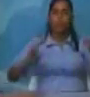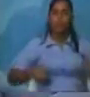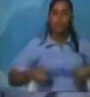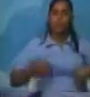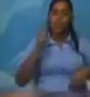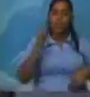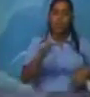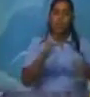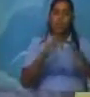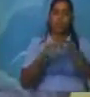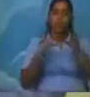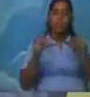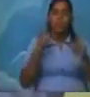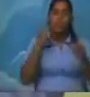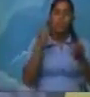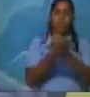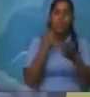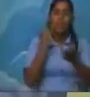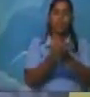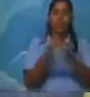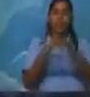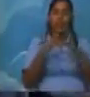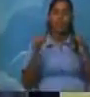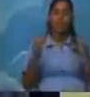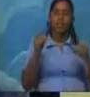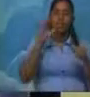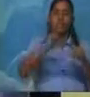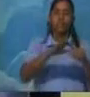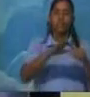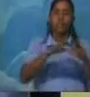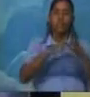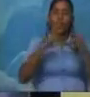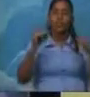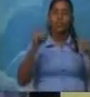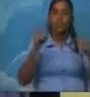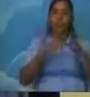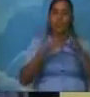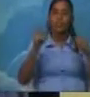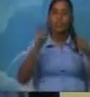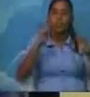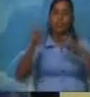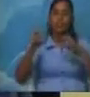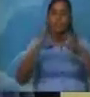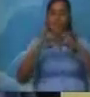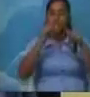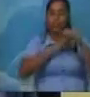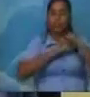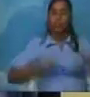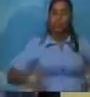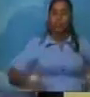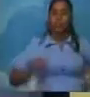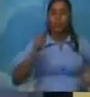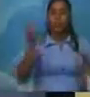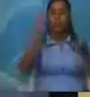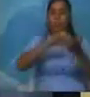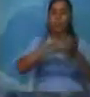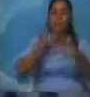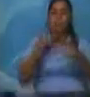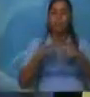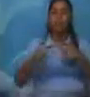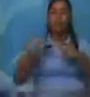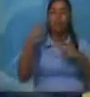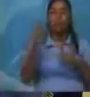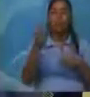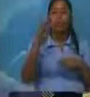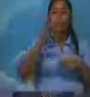bien de la prueba hoy estamos nosotros aquí estamos a través del canal 37 en guanares o otras partes nos oyen a pero cuando